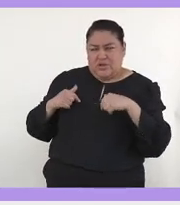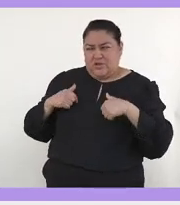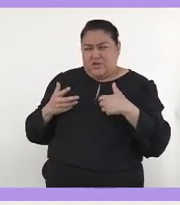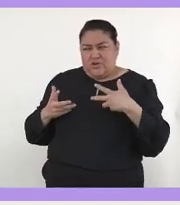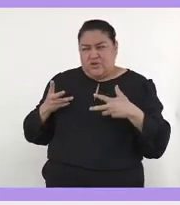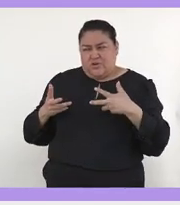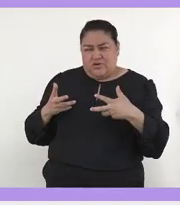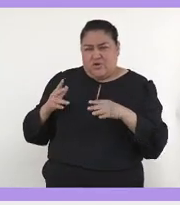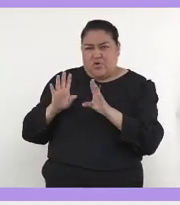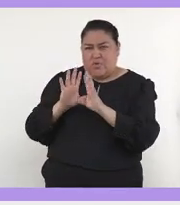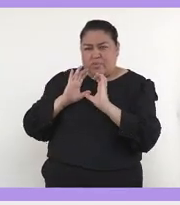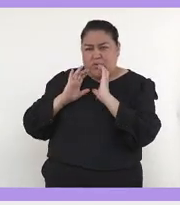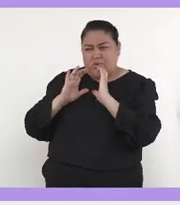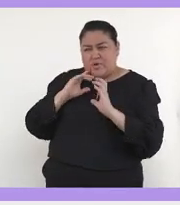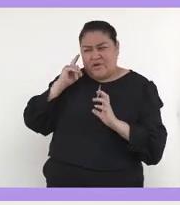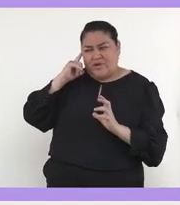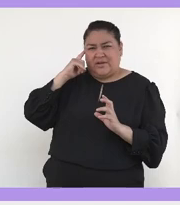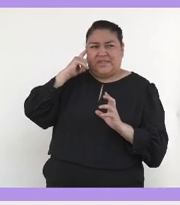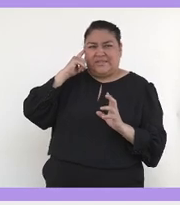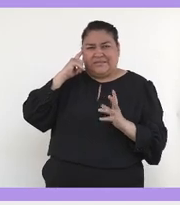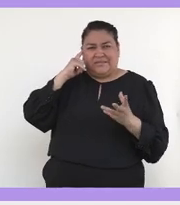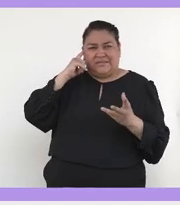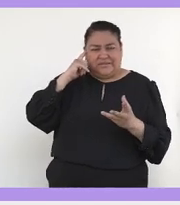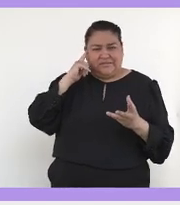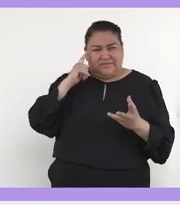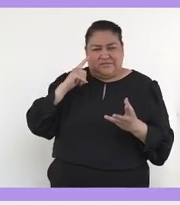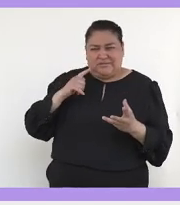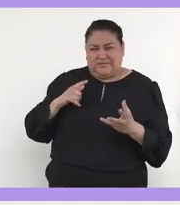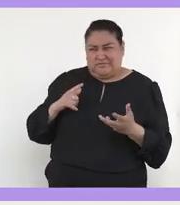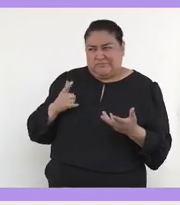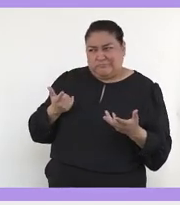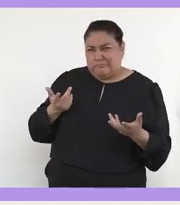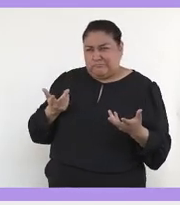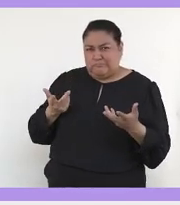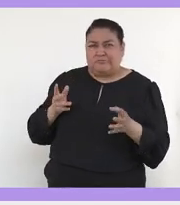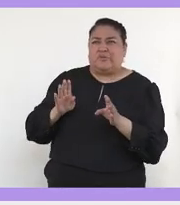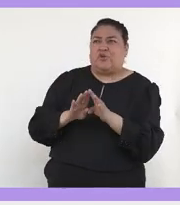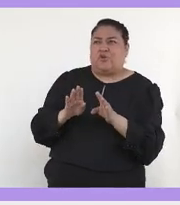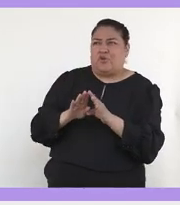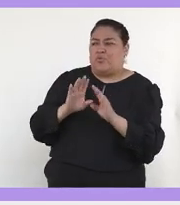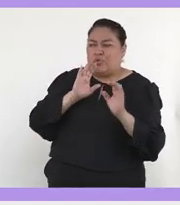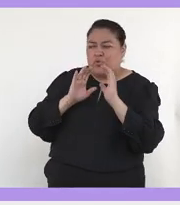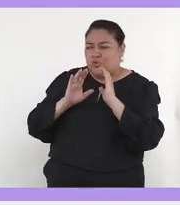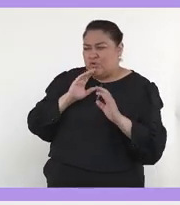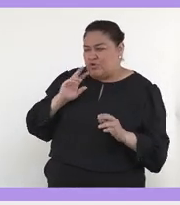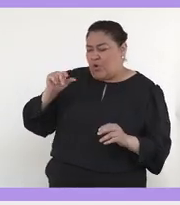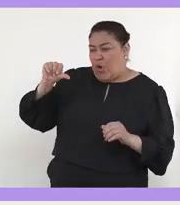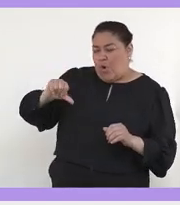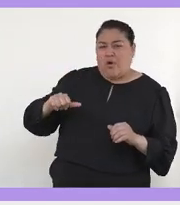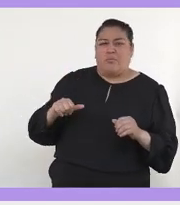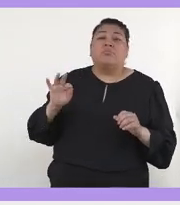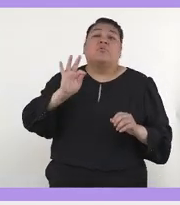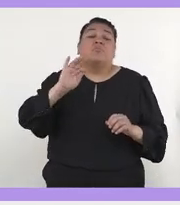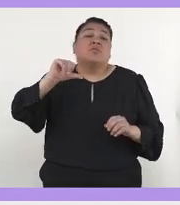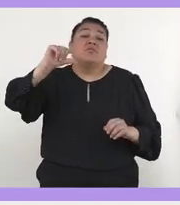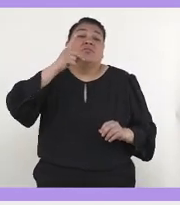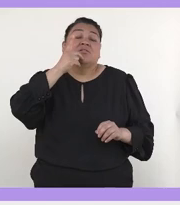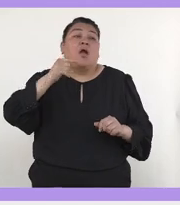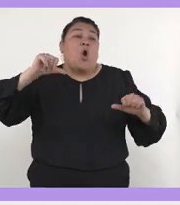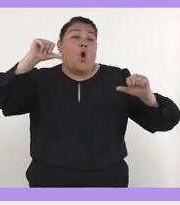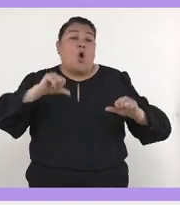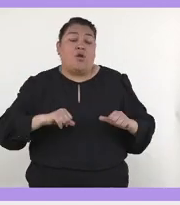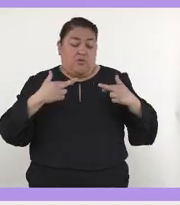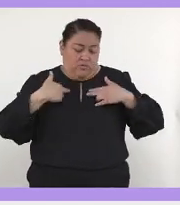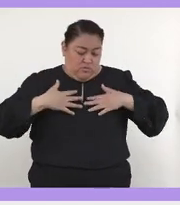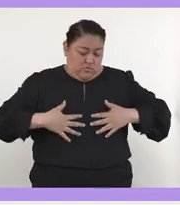masculino ni con femenino o yo asumir No pues yo creo que pues no sé hoy se ve como muy femenina hoy voy a utilizar el femenino o sea